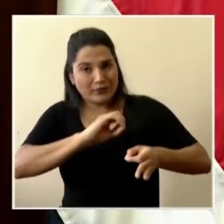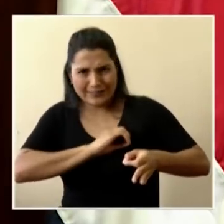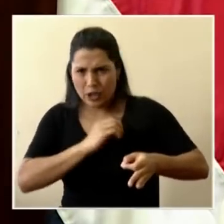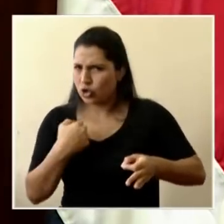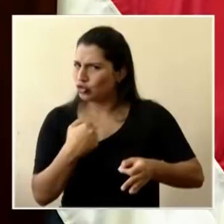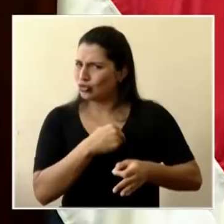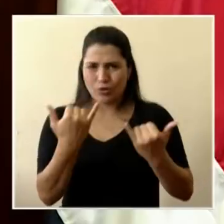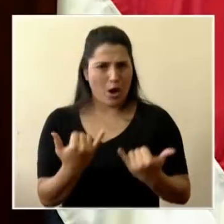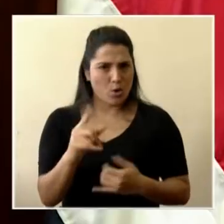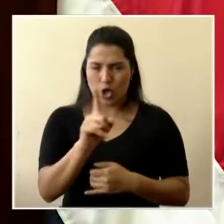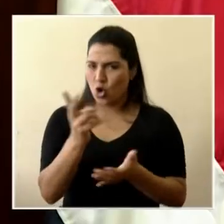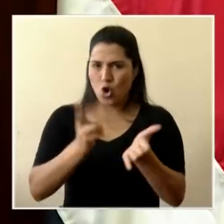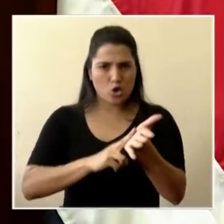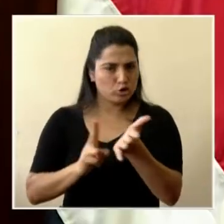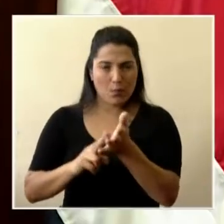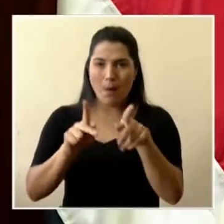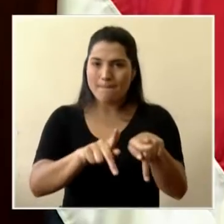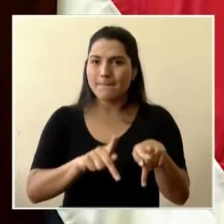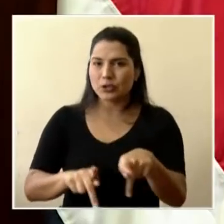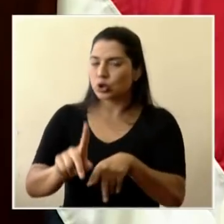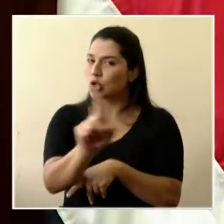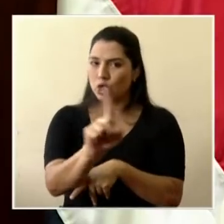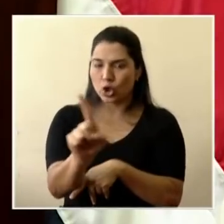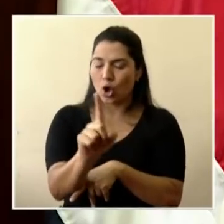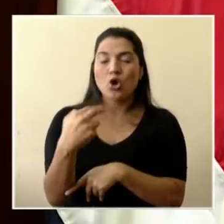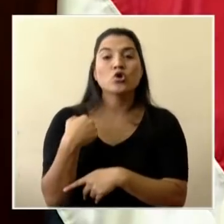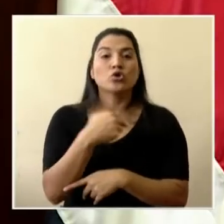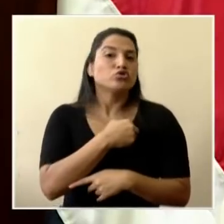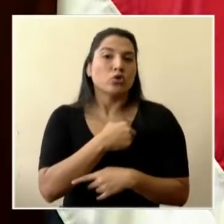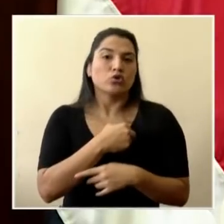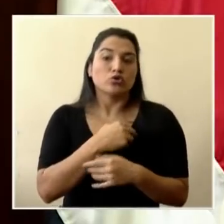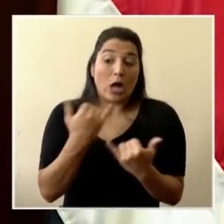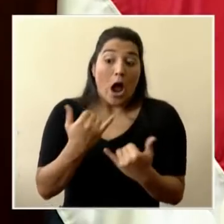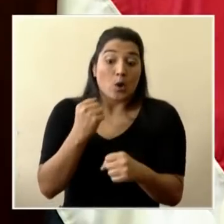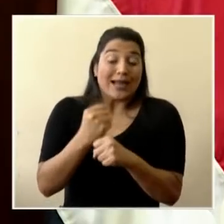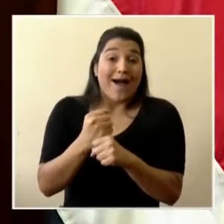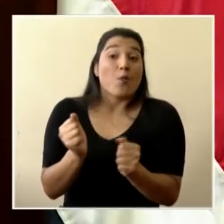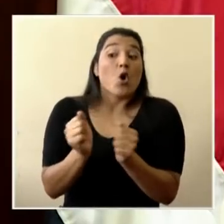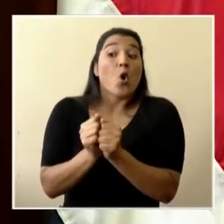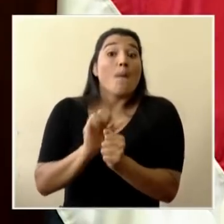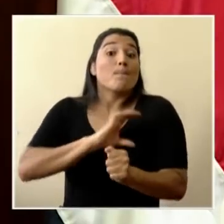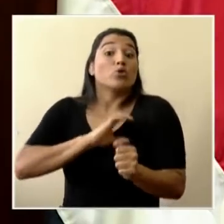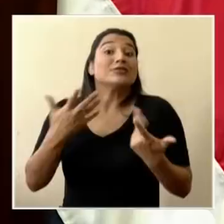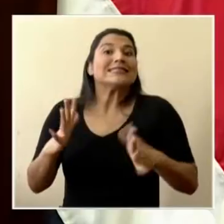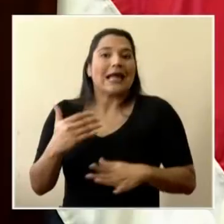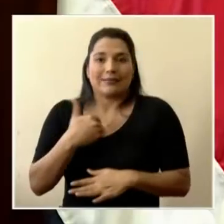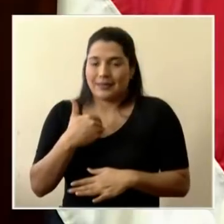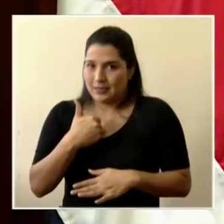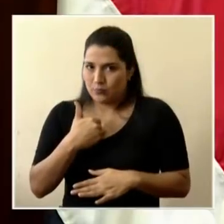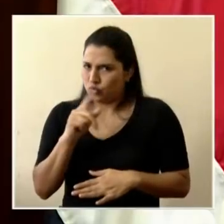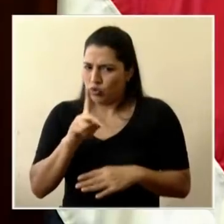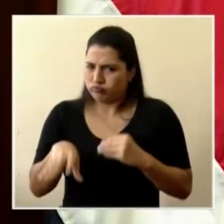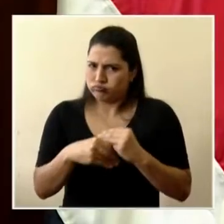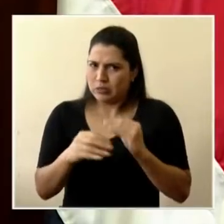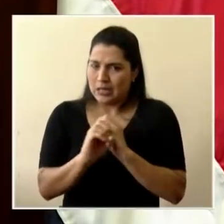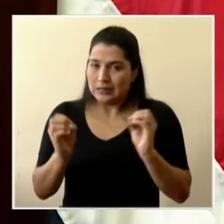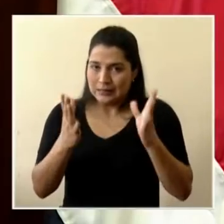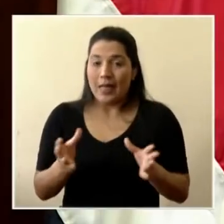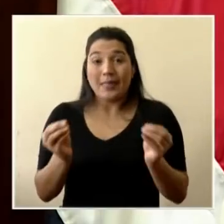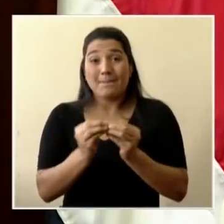personas, estamos haciéndolo con nuestro recurso habitual. También, si me permite otro detallito que me están pasando aquí ahorita